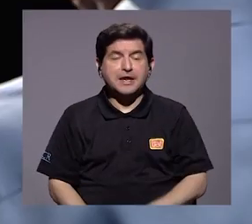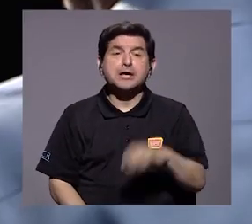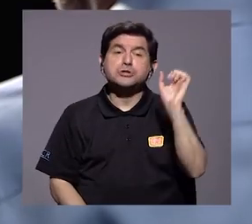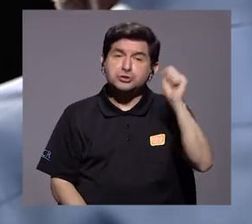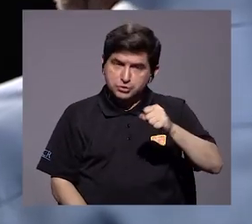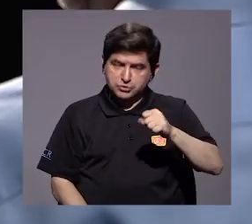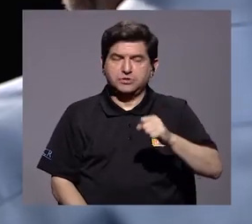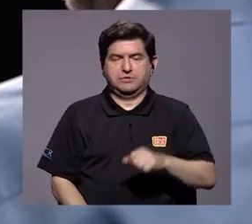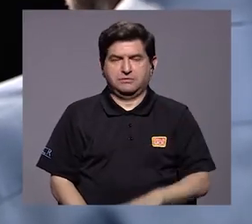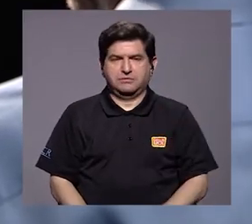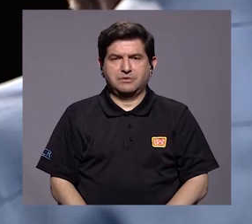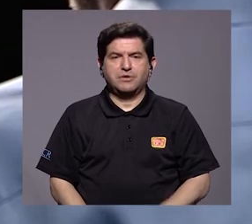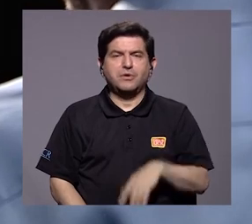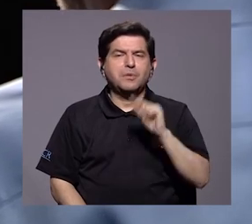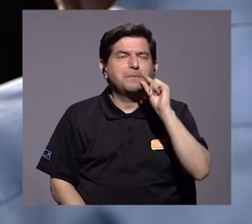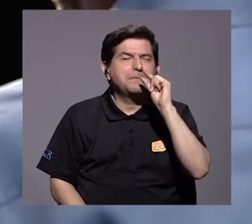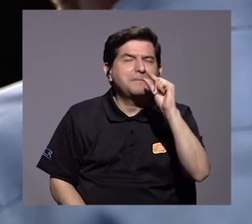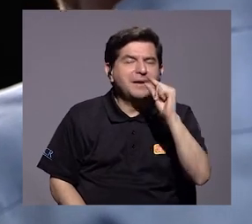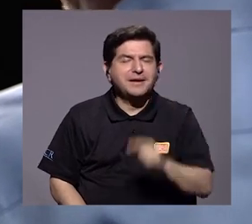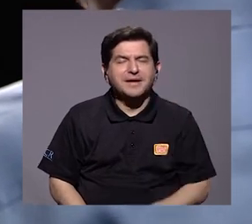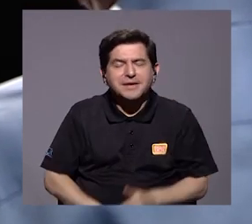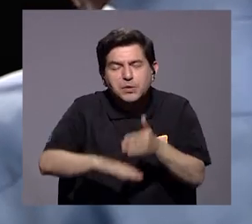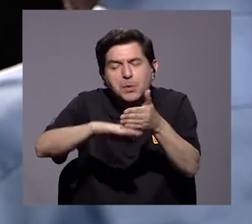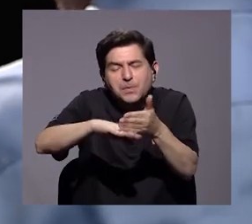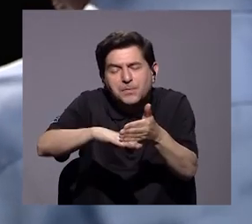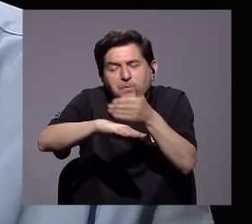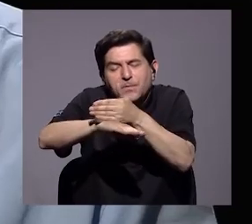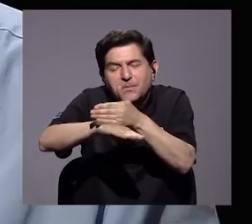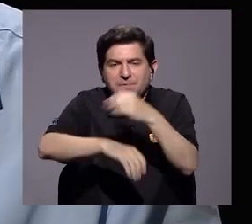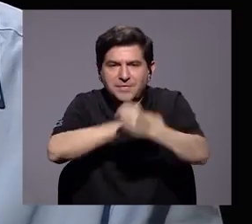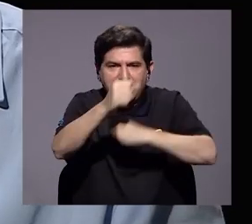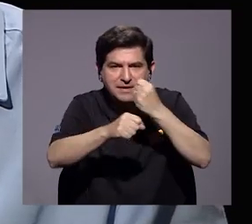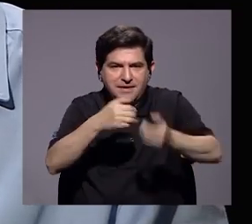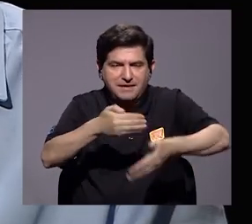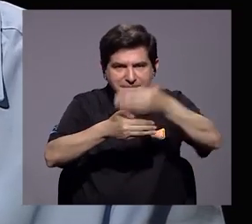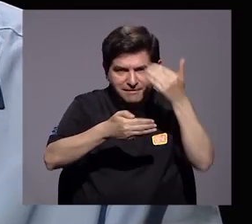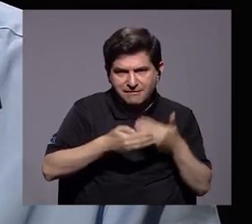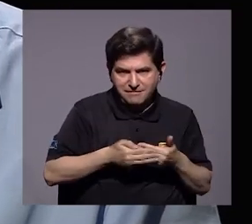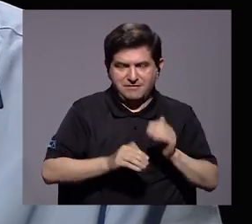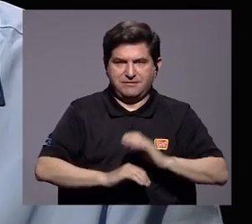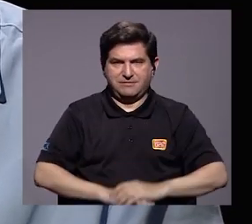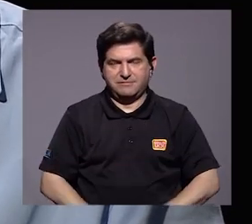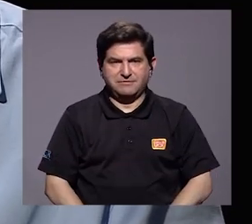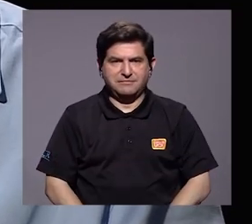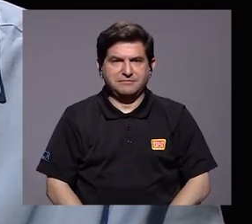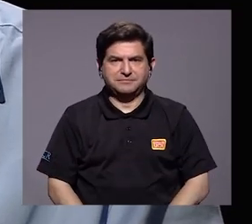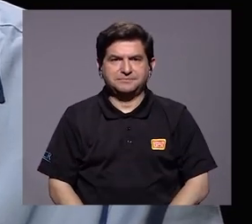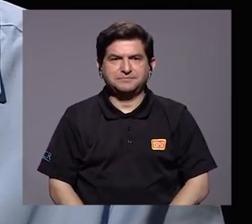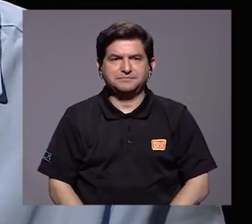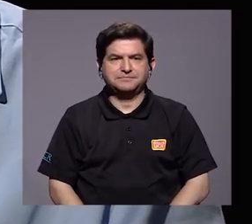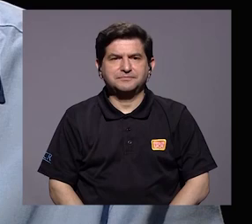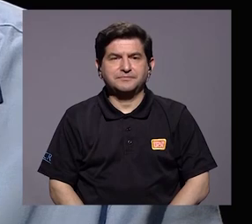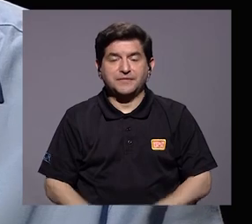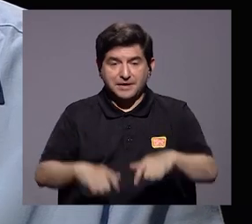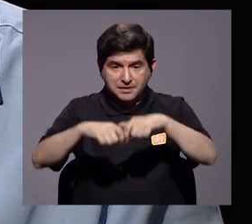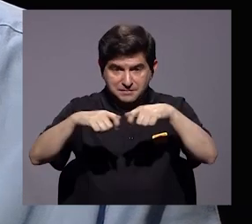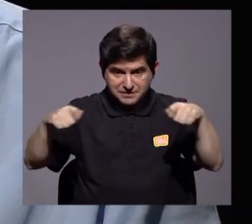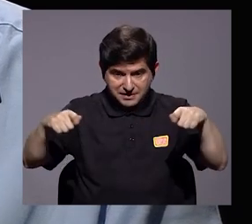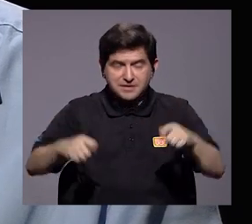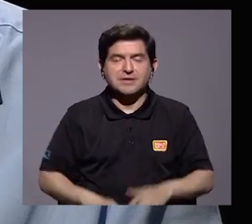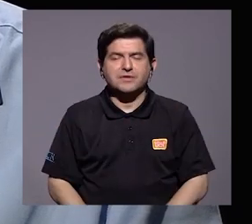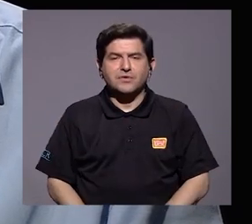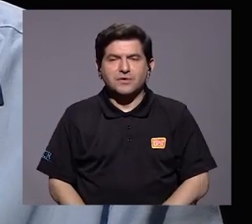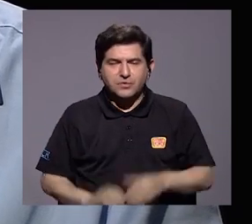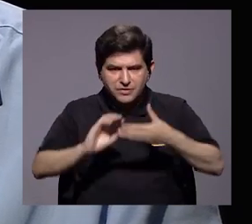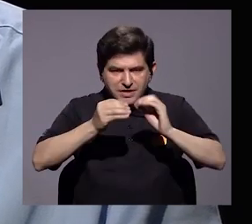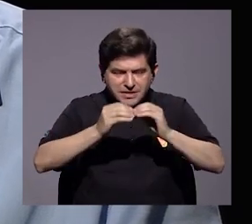lo que sí es cierto es que hay una pequeña recuperación el año pasado el medido por el